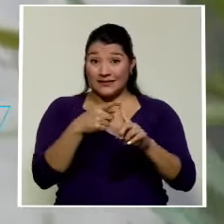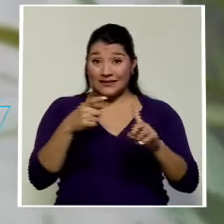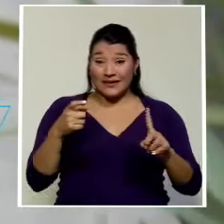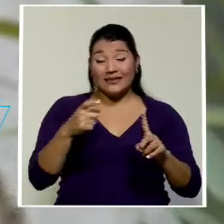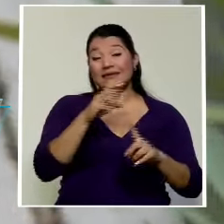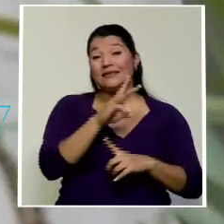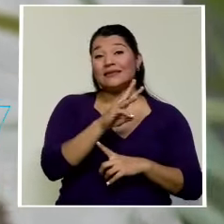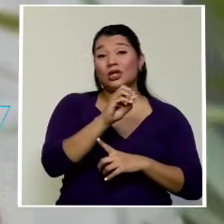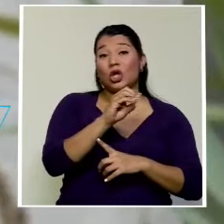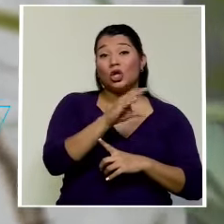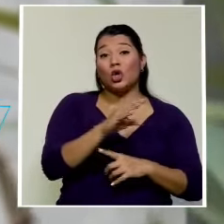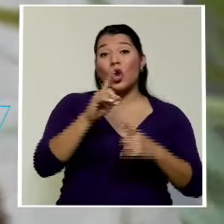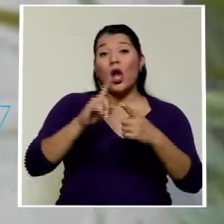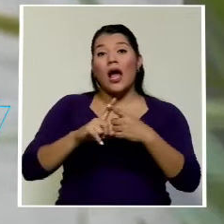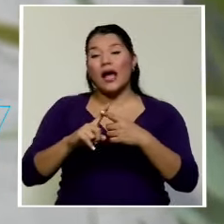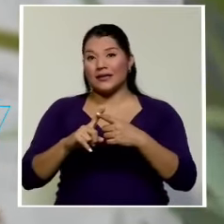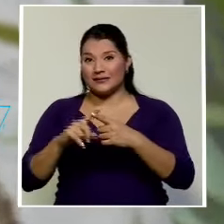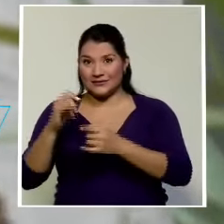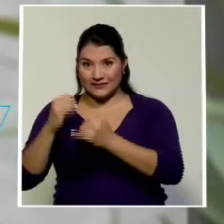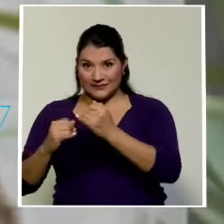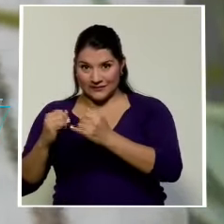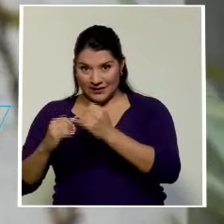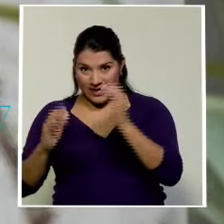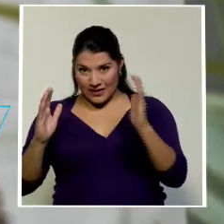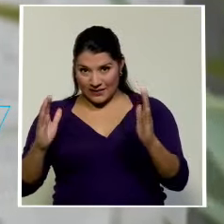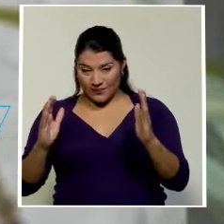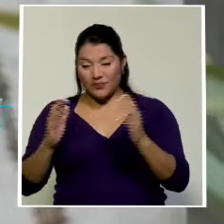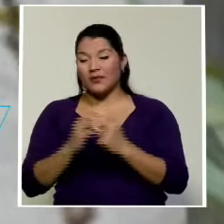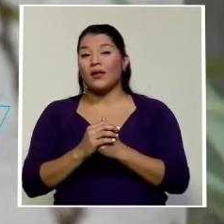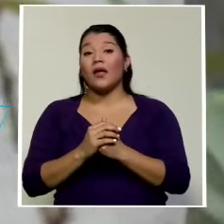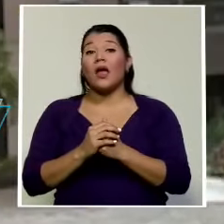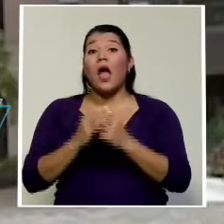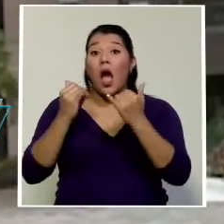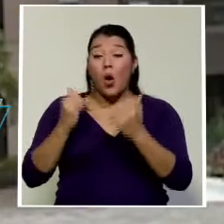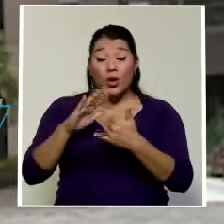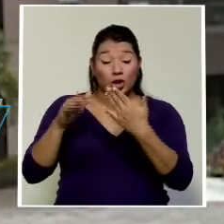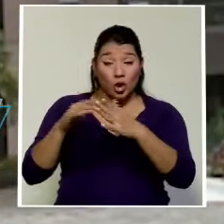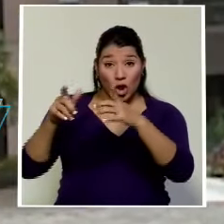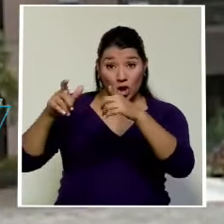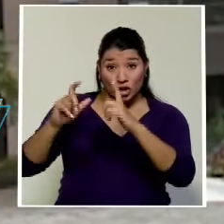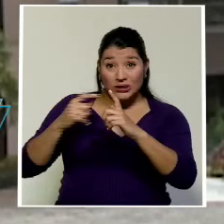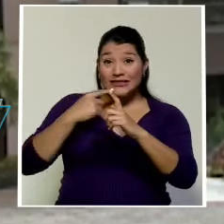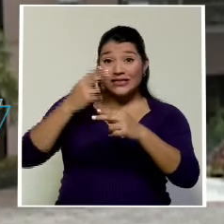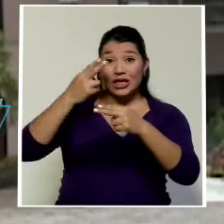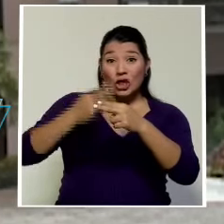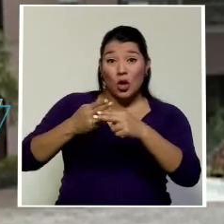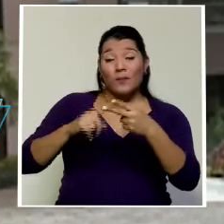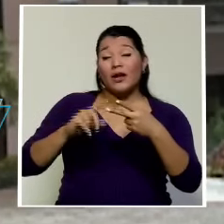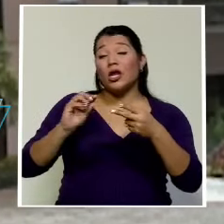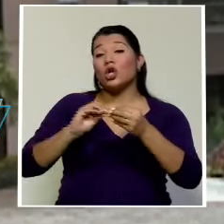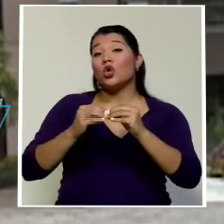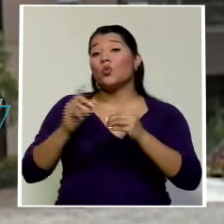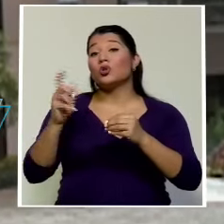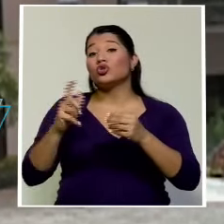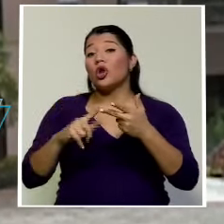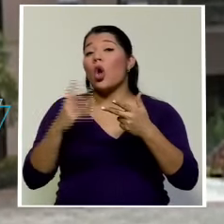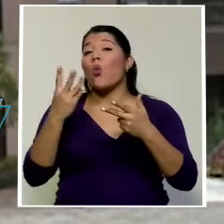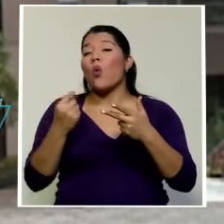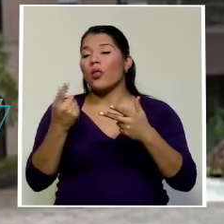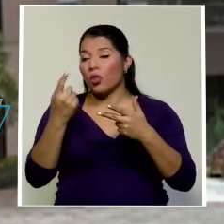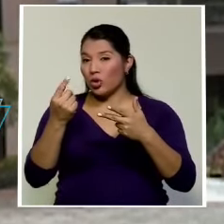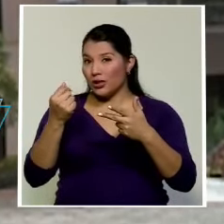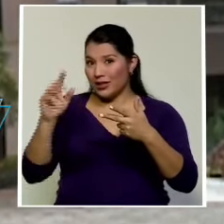la convocatoria y la fecha de los comicios. Los reportes de donaciones deberán indicar el nombre, el número de cédula y el monto aportado por